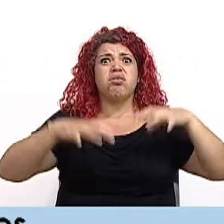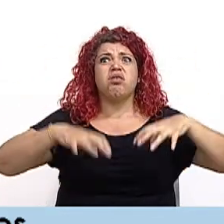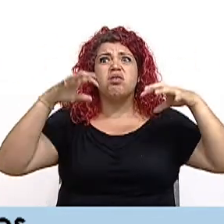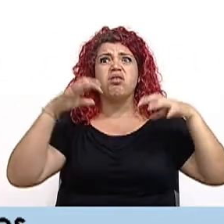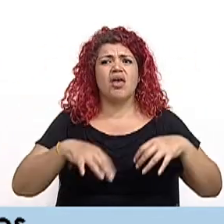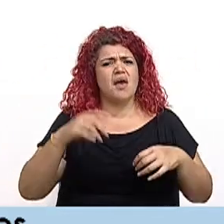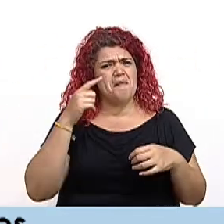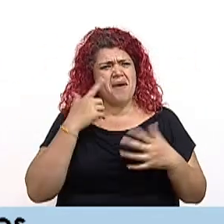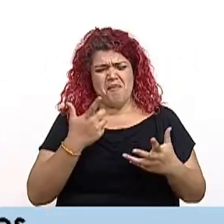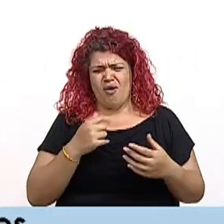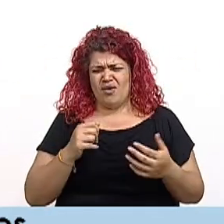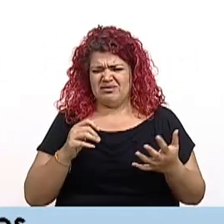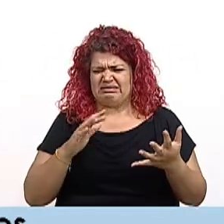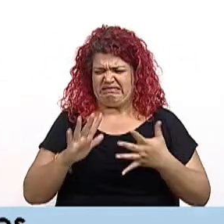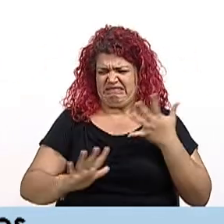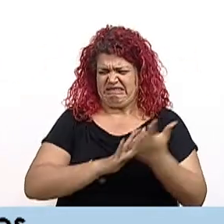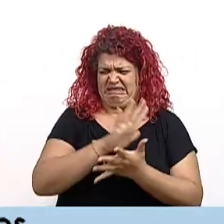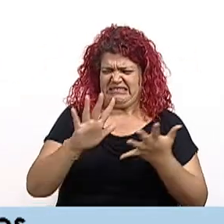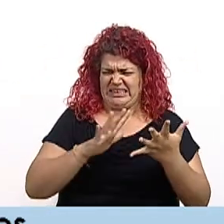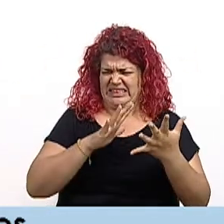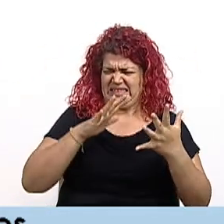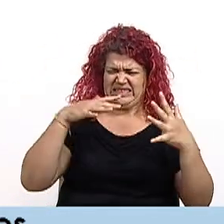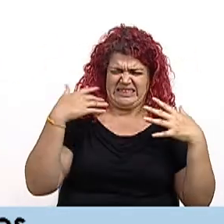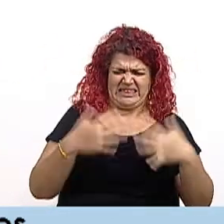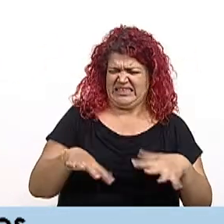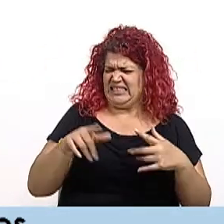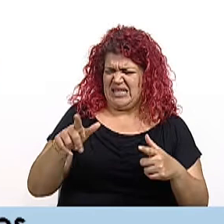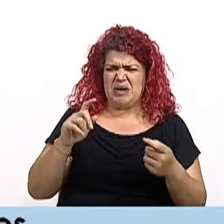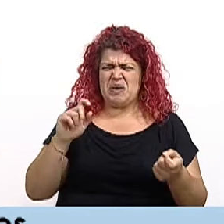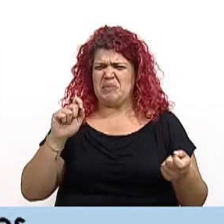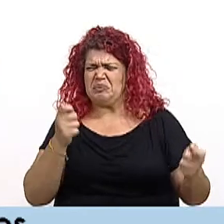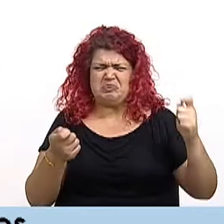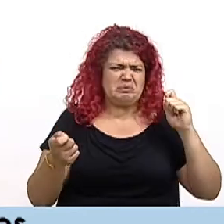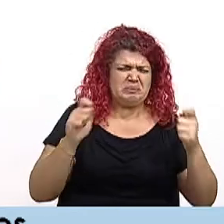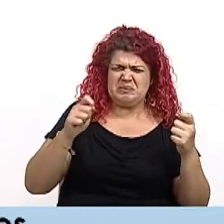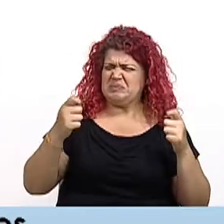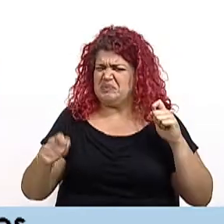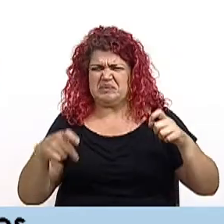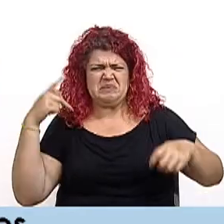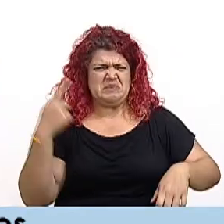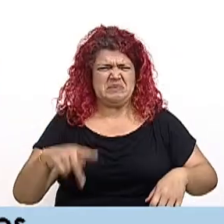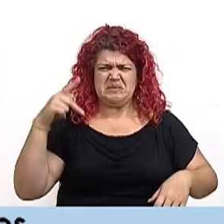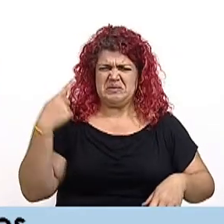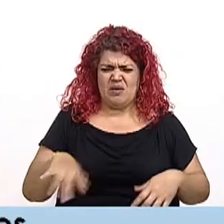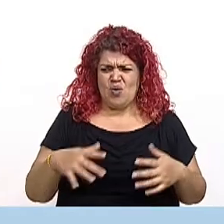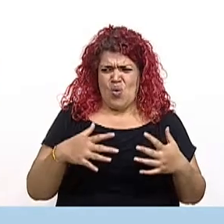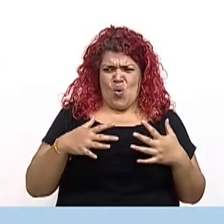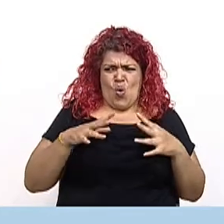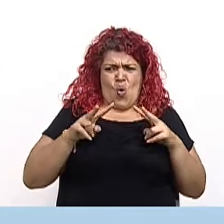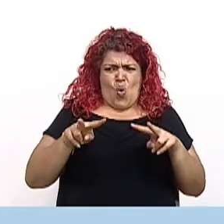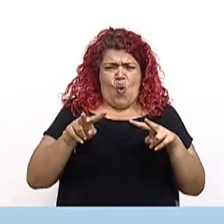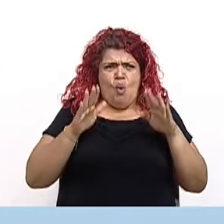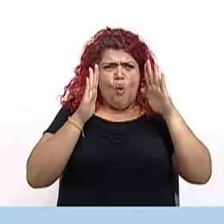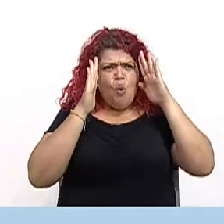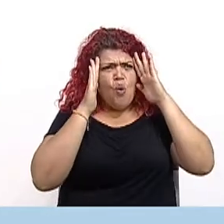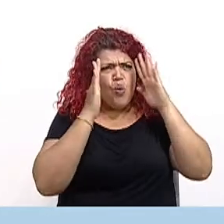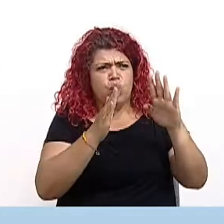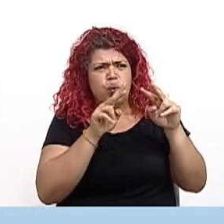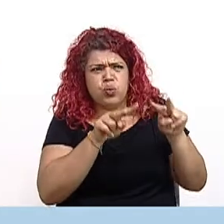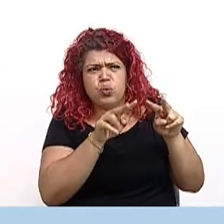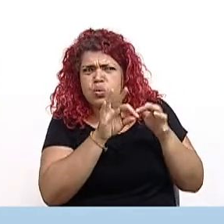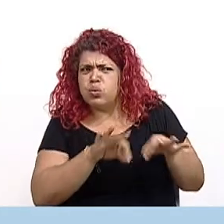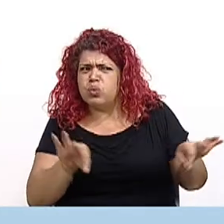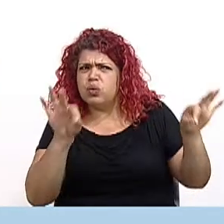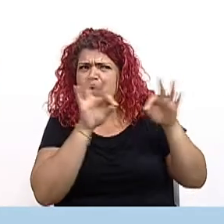desastres meteorológicos que siempre se han dado, pero que ahora adquieren un nivel extremo, un nivel que merece una atención